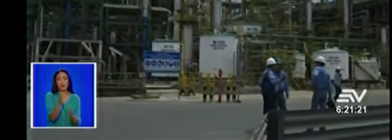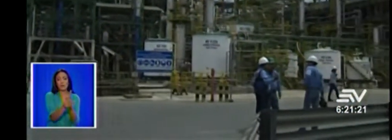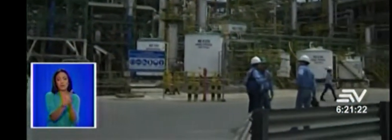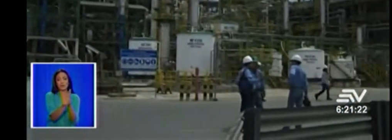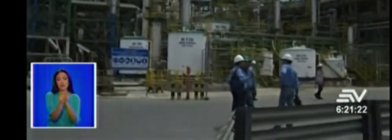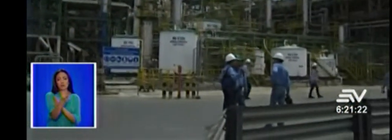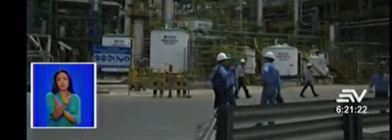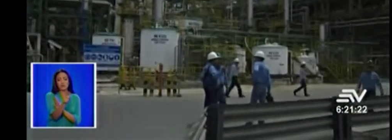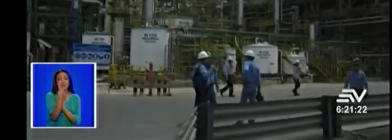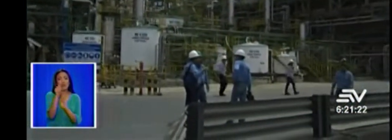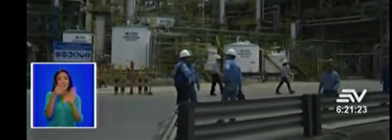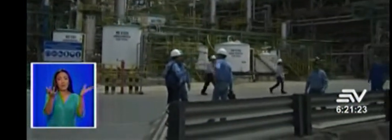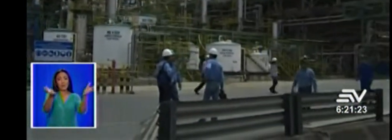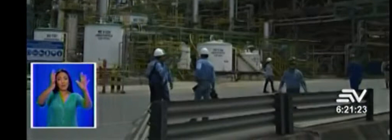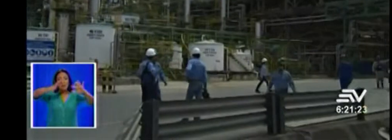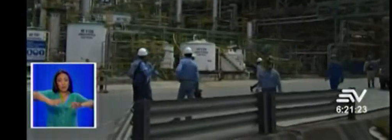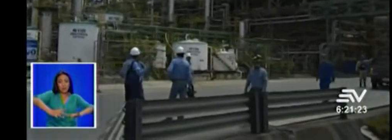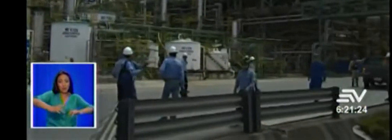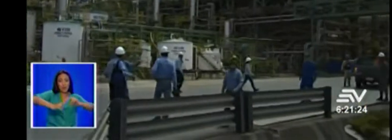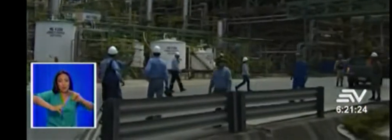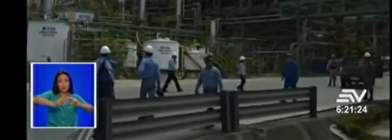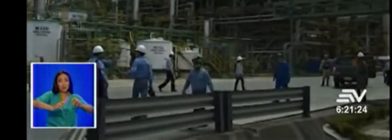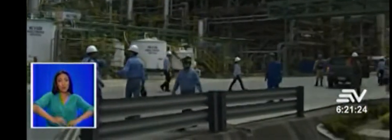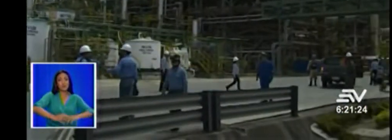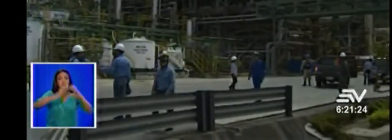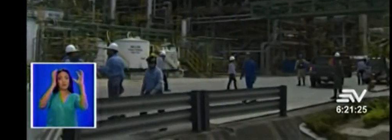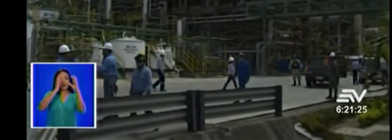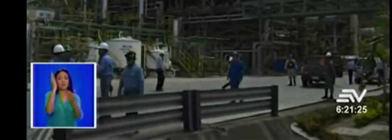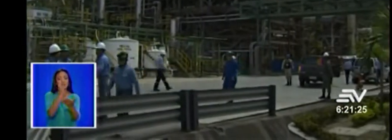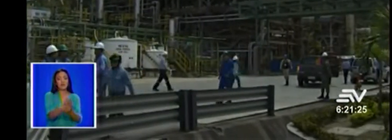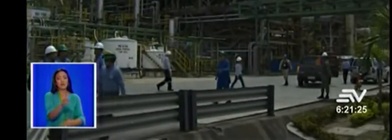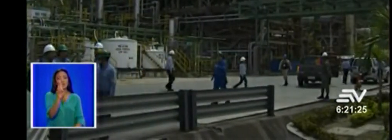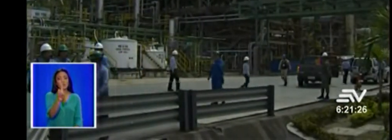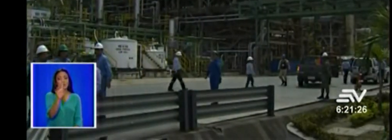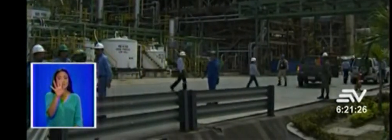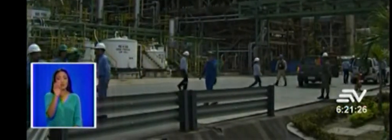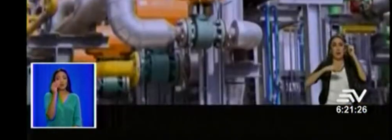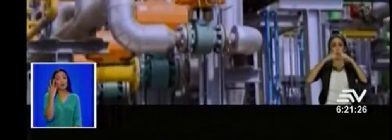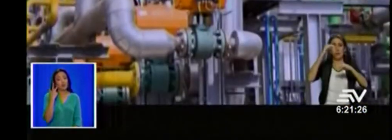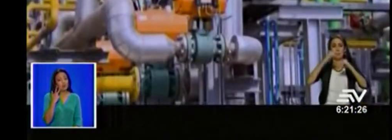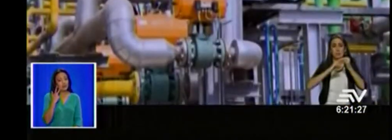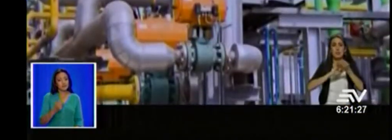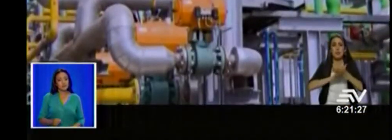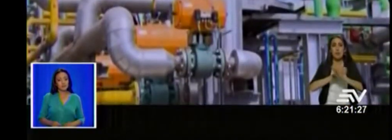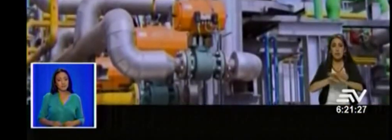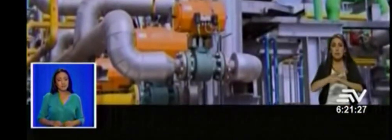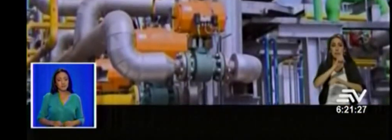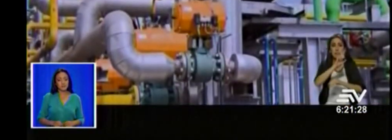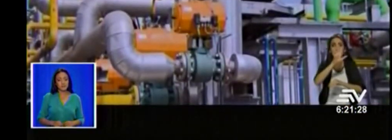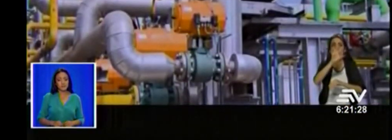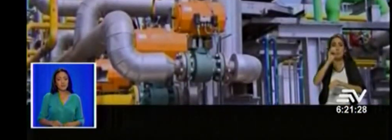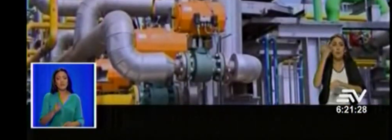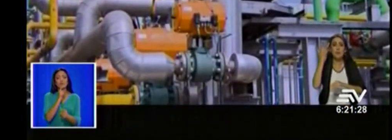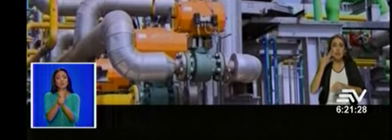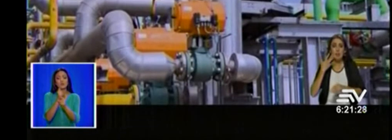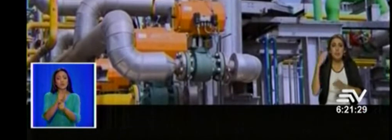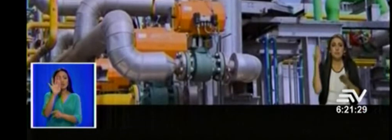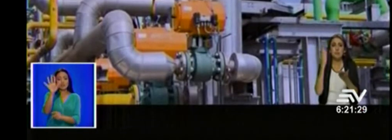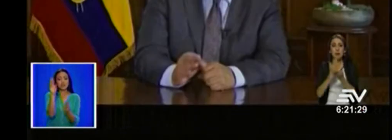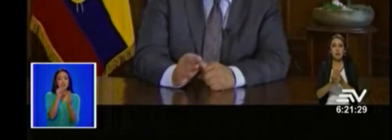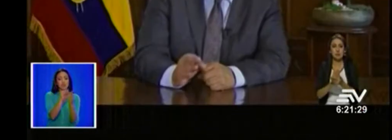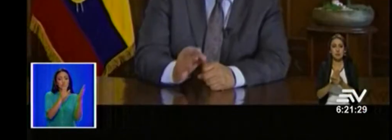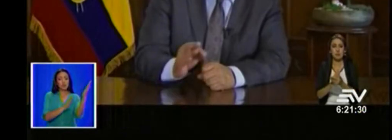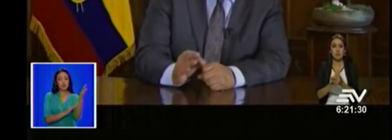habría que demolerla, reconstruirla y paralizarla por 150 días. Por estos cinco proyectos se pagaron